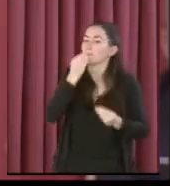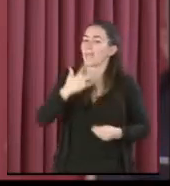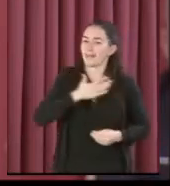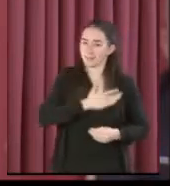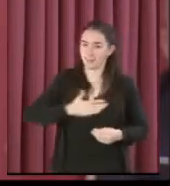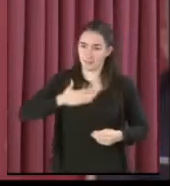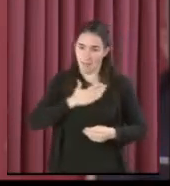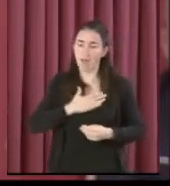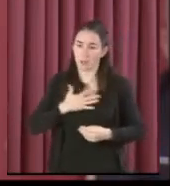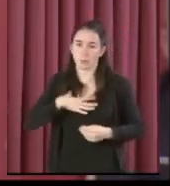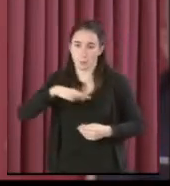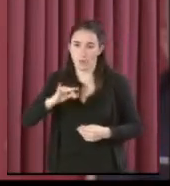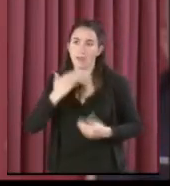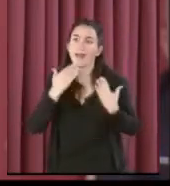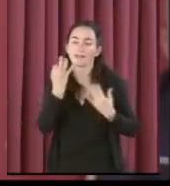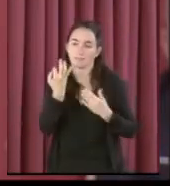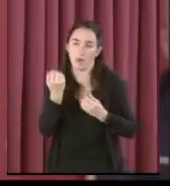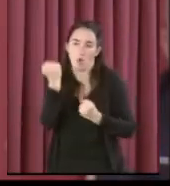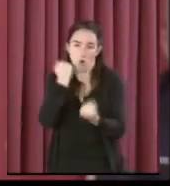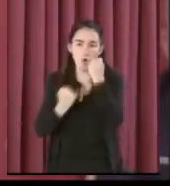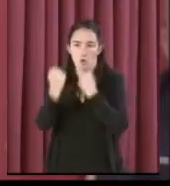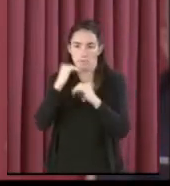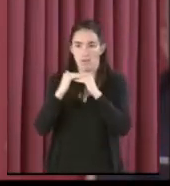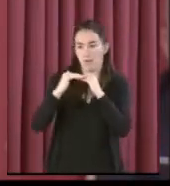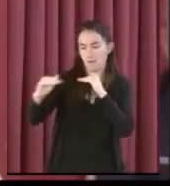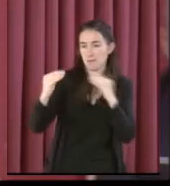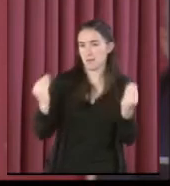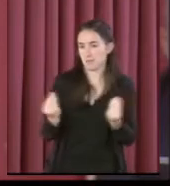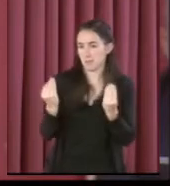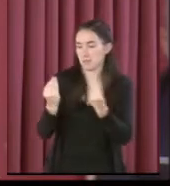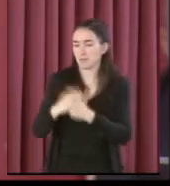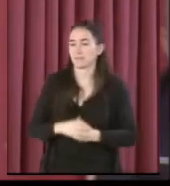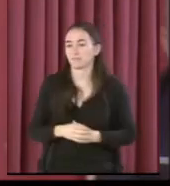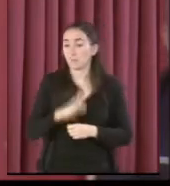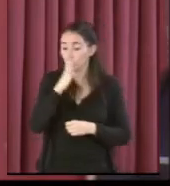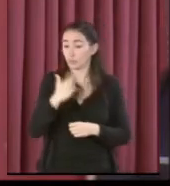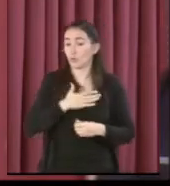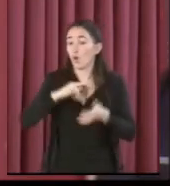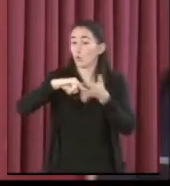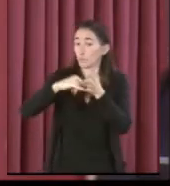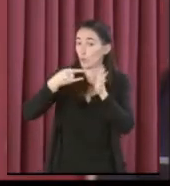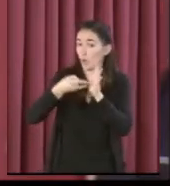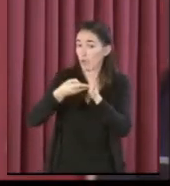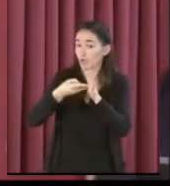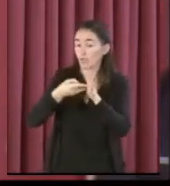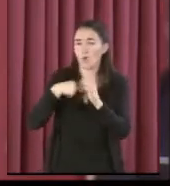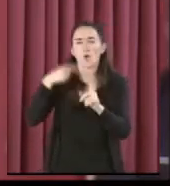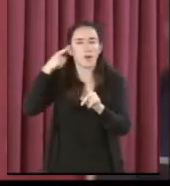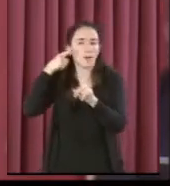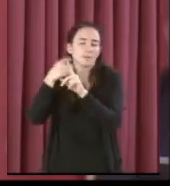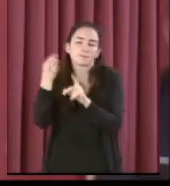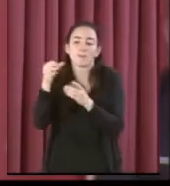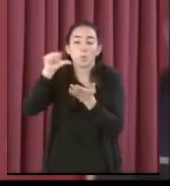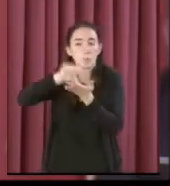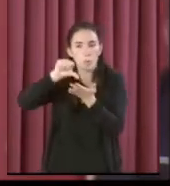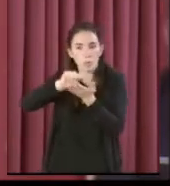sus ciudadanos. Sin excepción. Por eso, nuestro proyecto tiene como uno de los objetivos principales que Logroño sea una ciudad cada